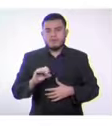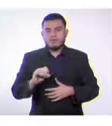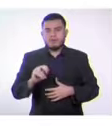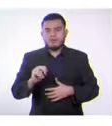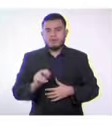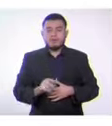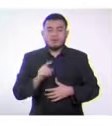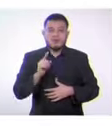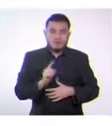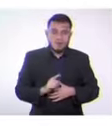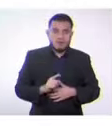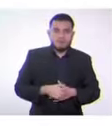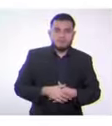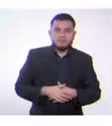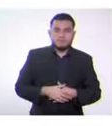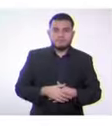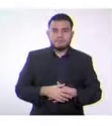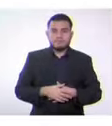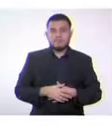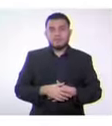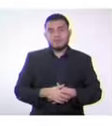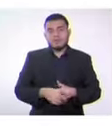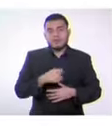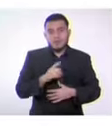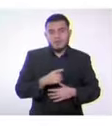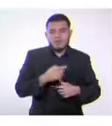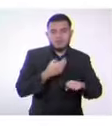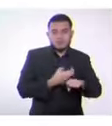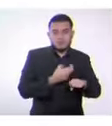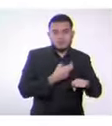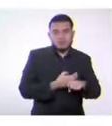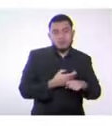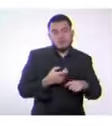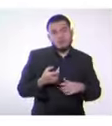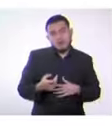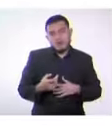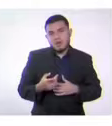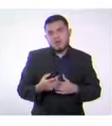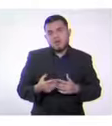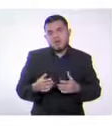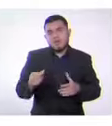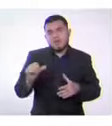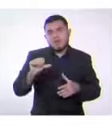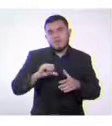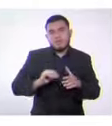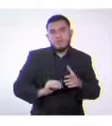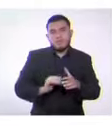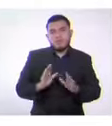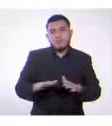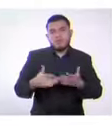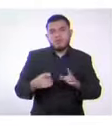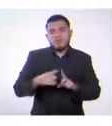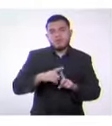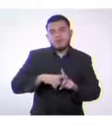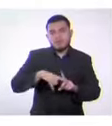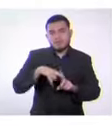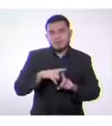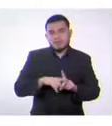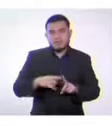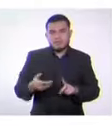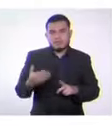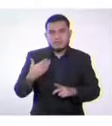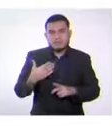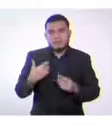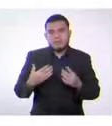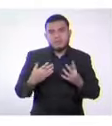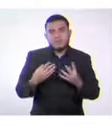Cuando se pasa de sólido a líquido es porque la temperatura ha incrementado